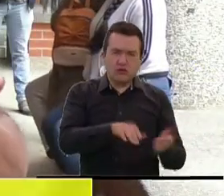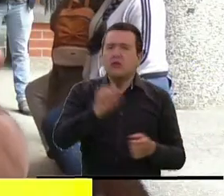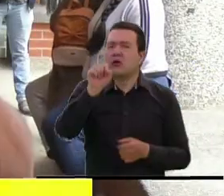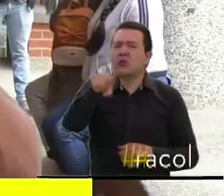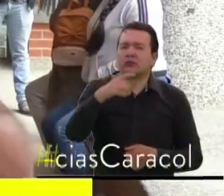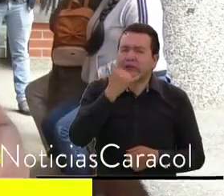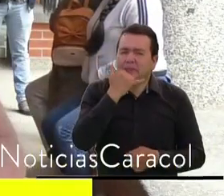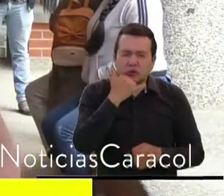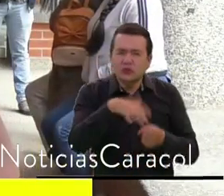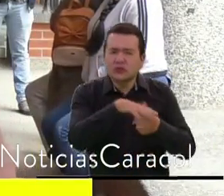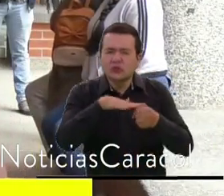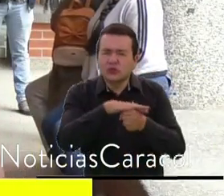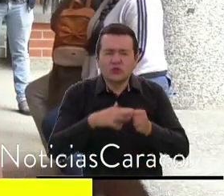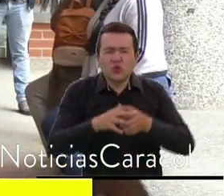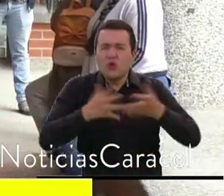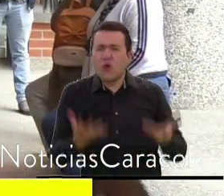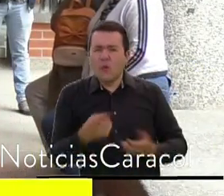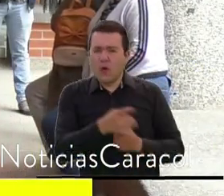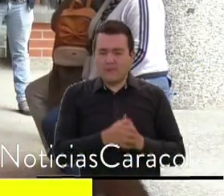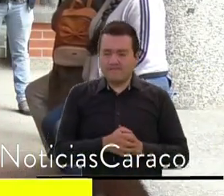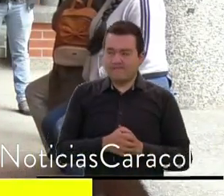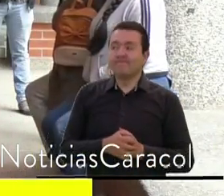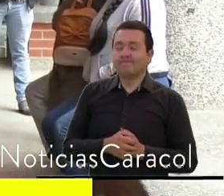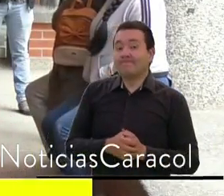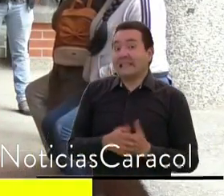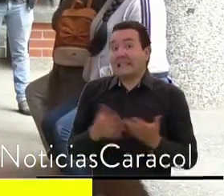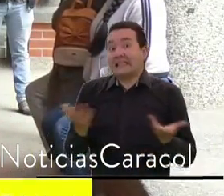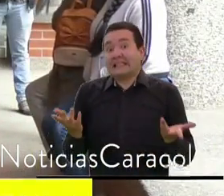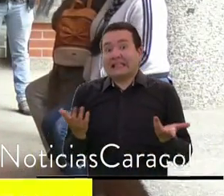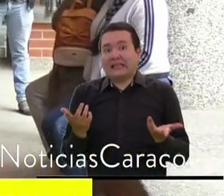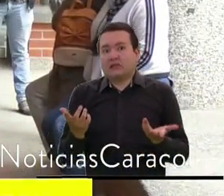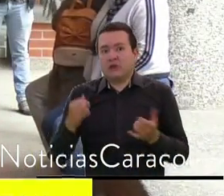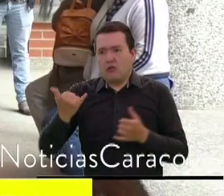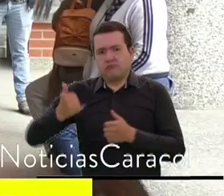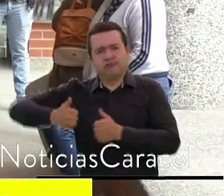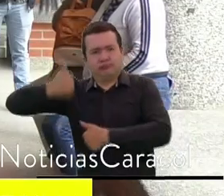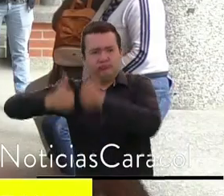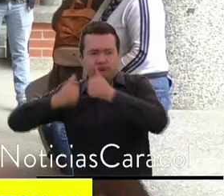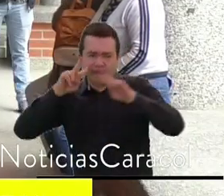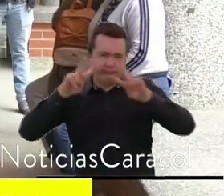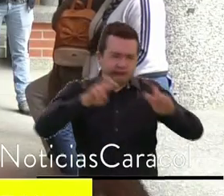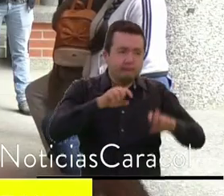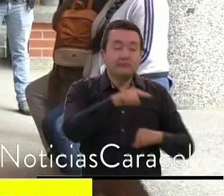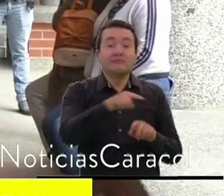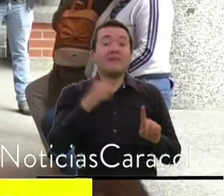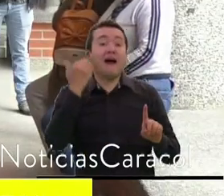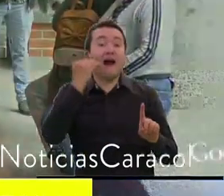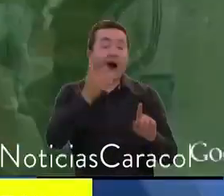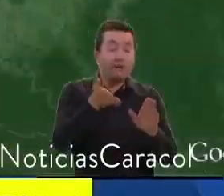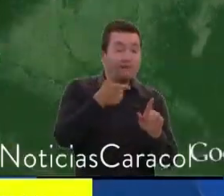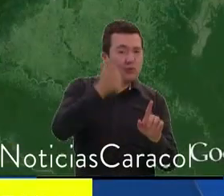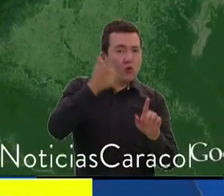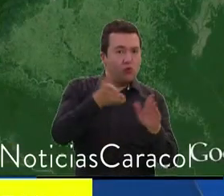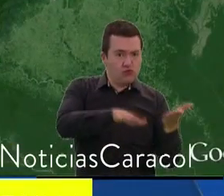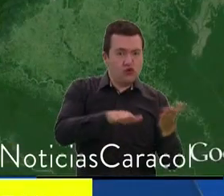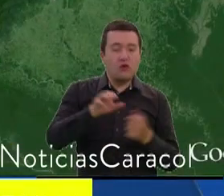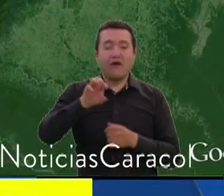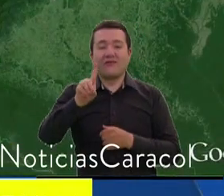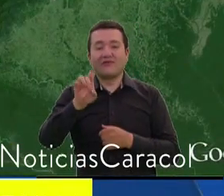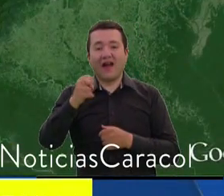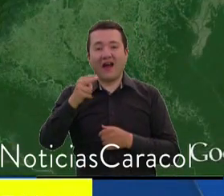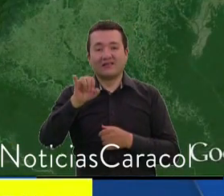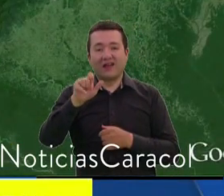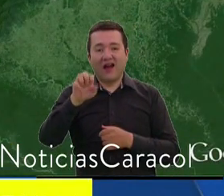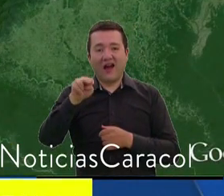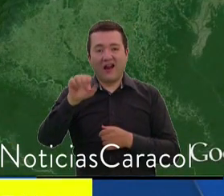Pues eso es lo que tratan de determinar las autoridades, ya que Dayana Ojeda, la joven de 16 años, había llegado aquí a